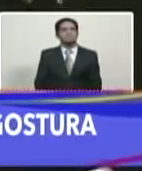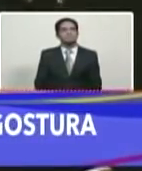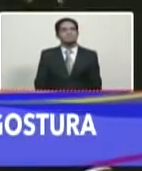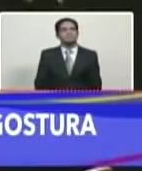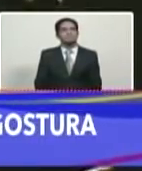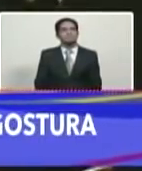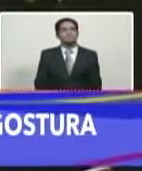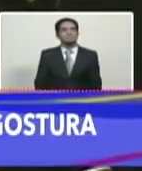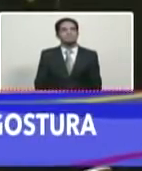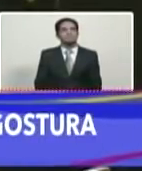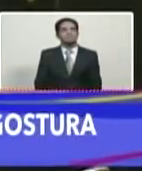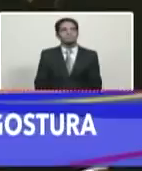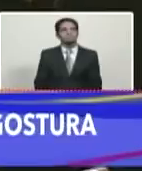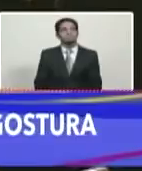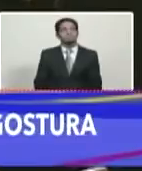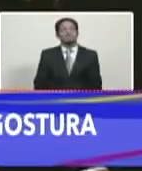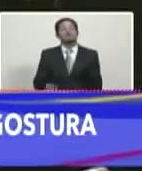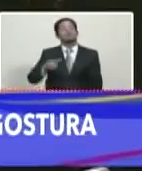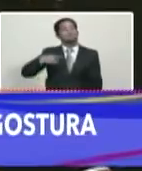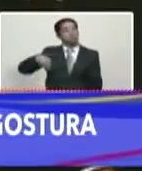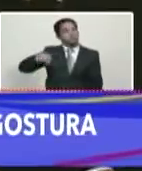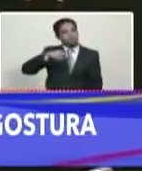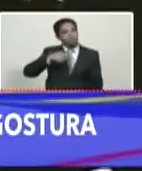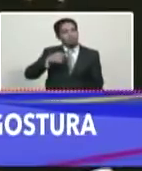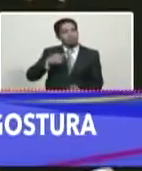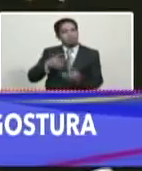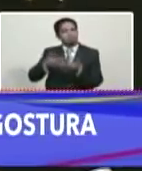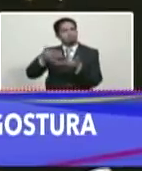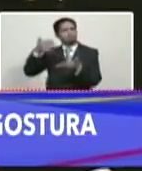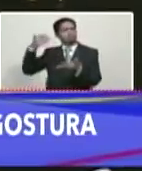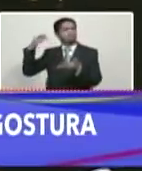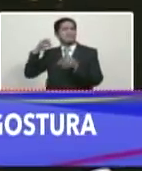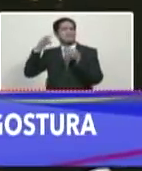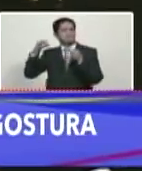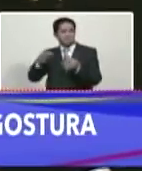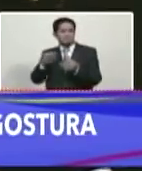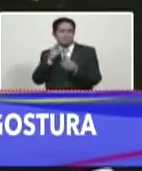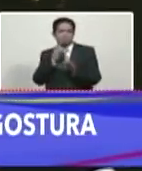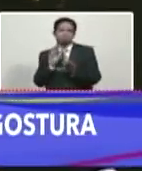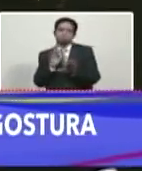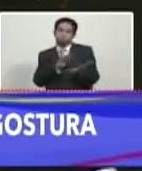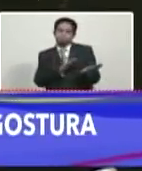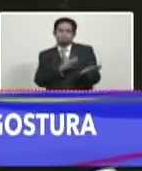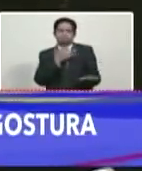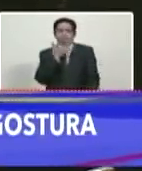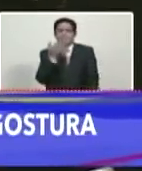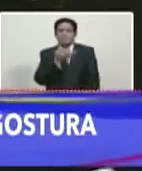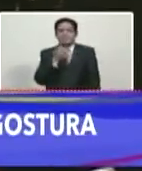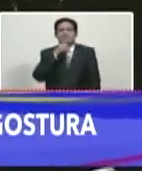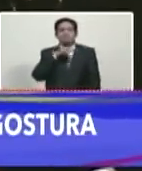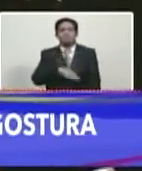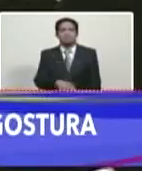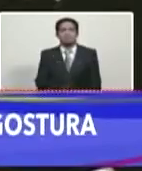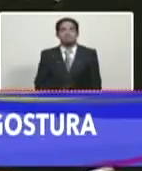desde siempre en el lado correcto de la historia. Nosotros, americanos del